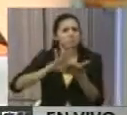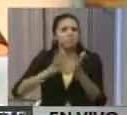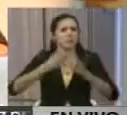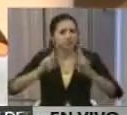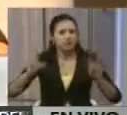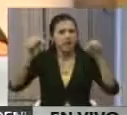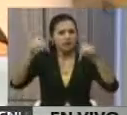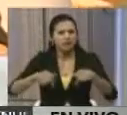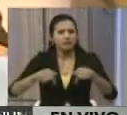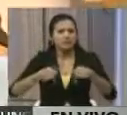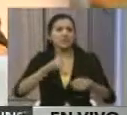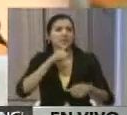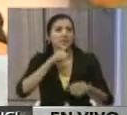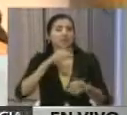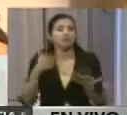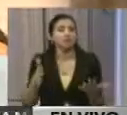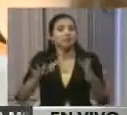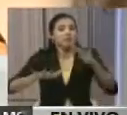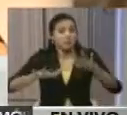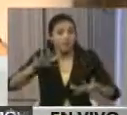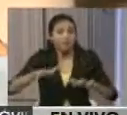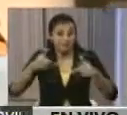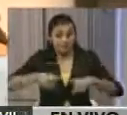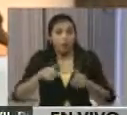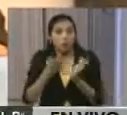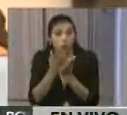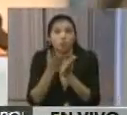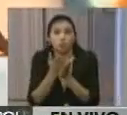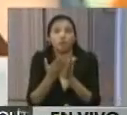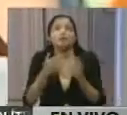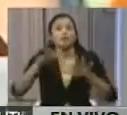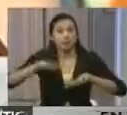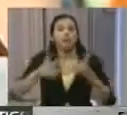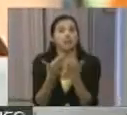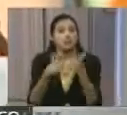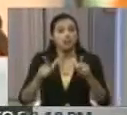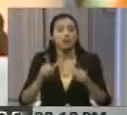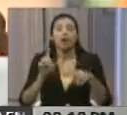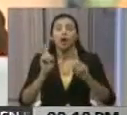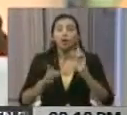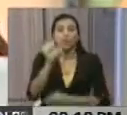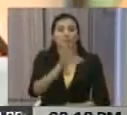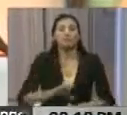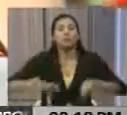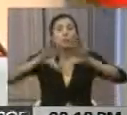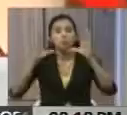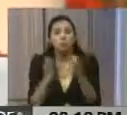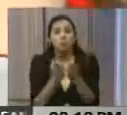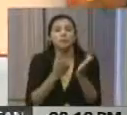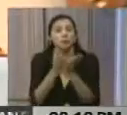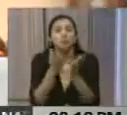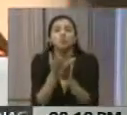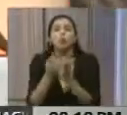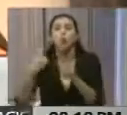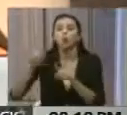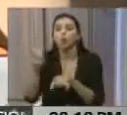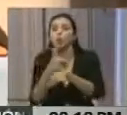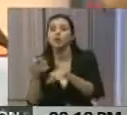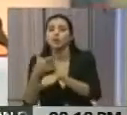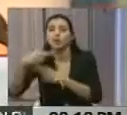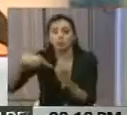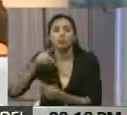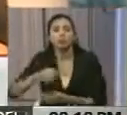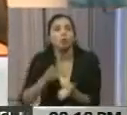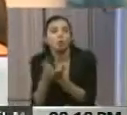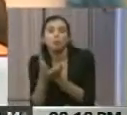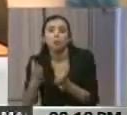protagónica, depende quizá la liberación de muchos pueblos en el mundo y también depende el destino de los gobiernos progresistas. Yo estoy muy agradecido con todos los